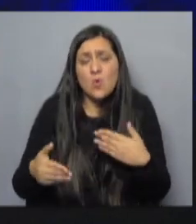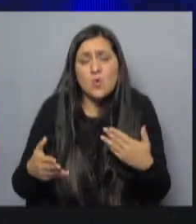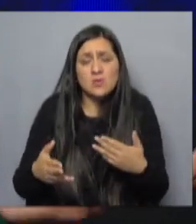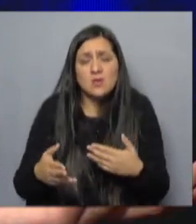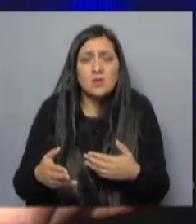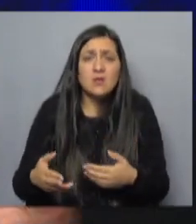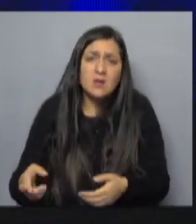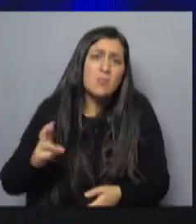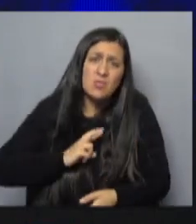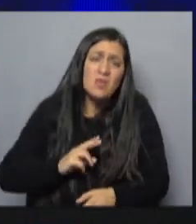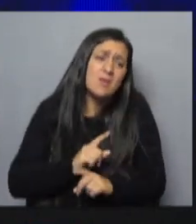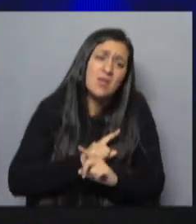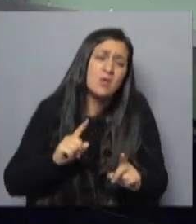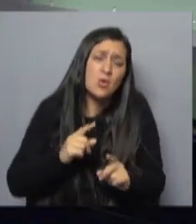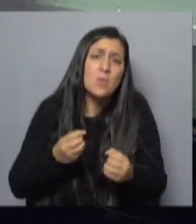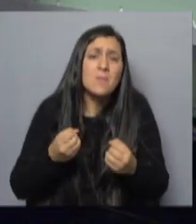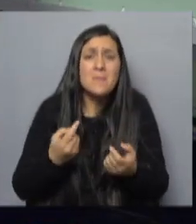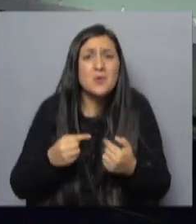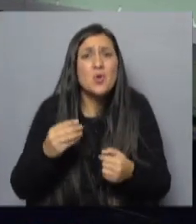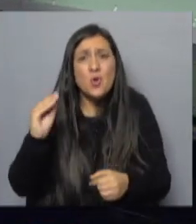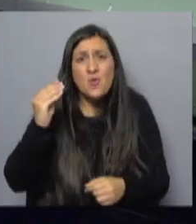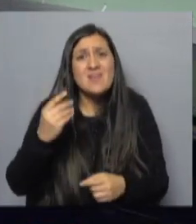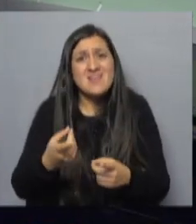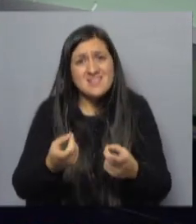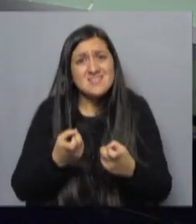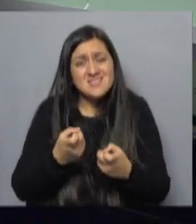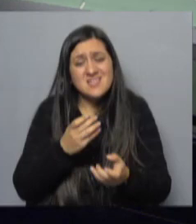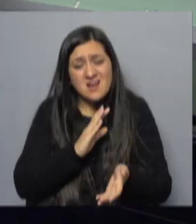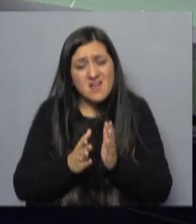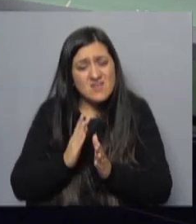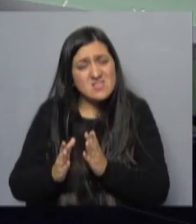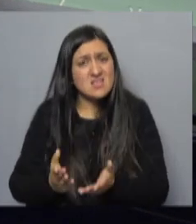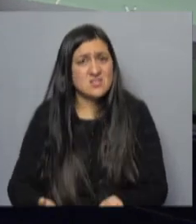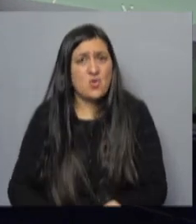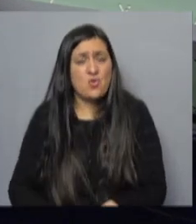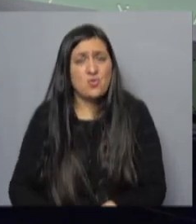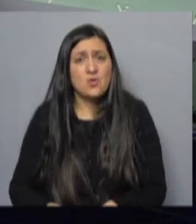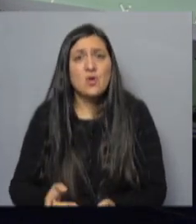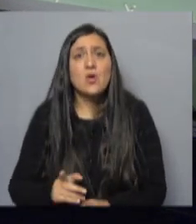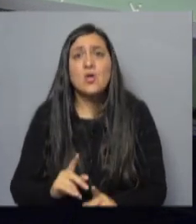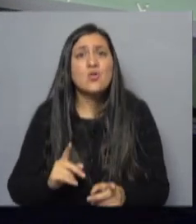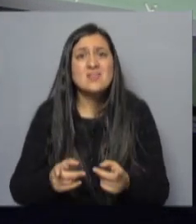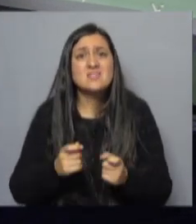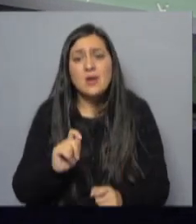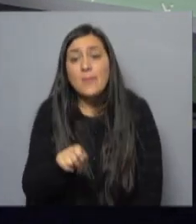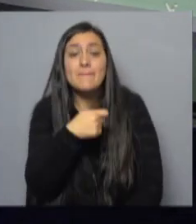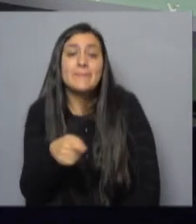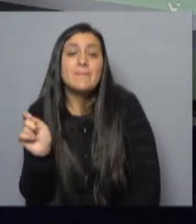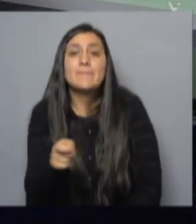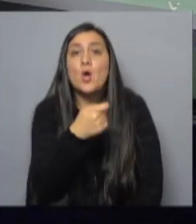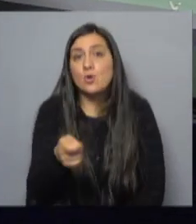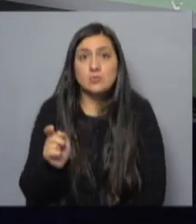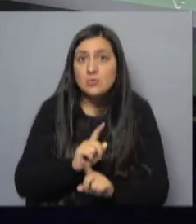y lo sigo haciendo honorariamente, porque los pibes no necesitan jugar al ping-pong como tienen en la cuenta de INISA. Están jugando al ping-pong, dejate joder.